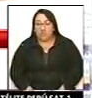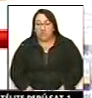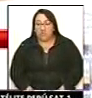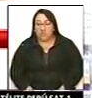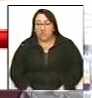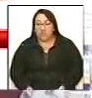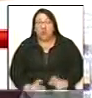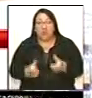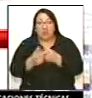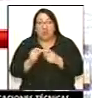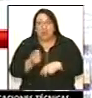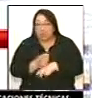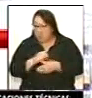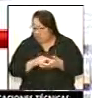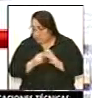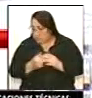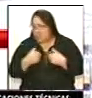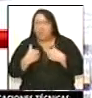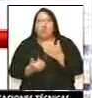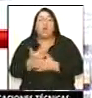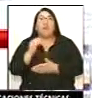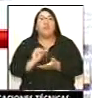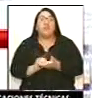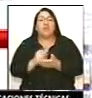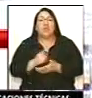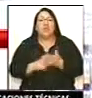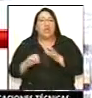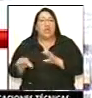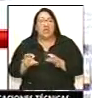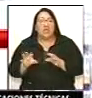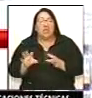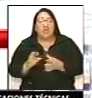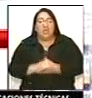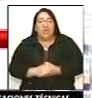La Comisión inmediatamente tendría nuevamente que actuar y